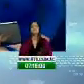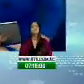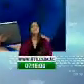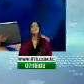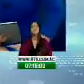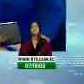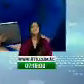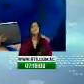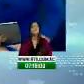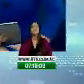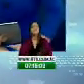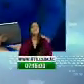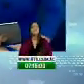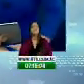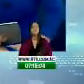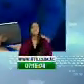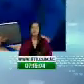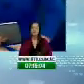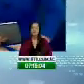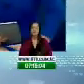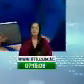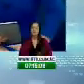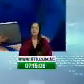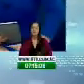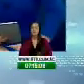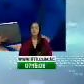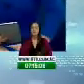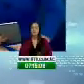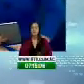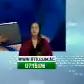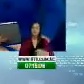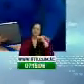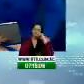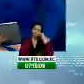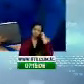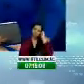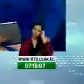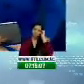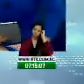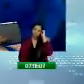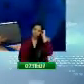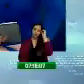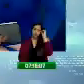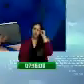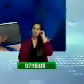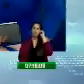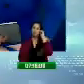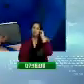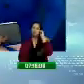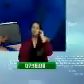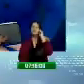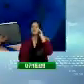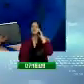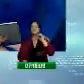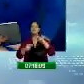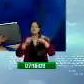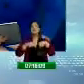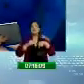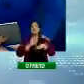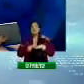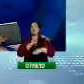querido disminuir la transmisión del virus. Actualmente ya tenemos 160 casos, los cuales